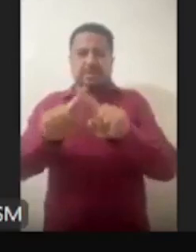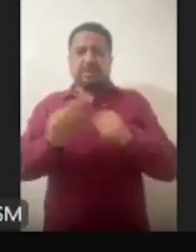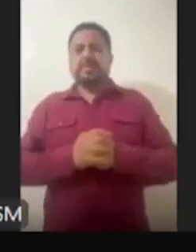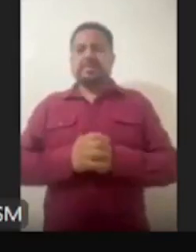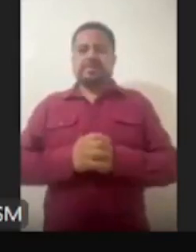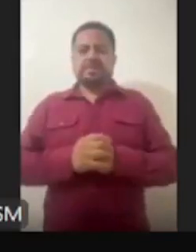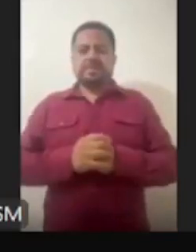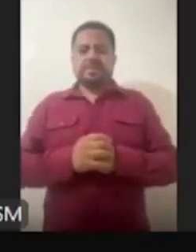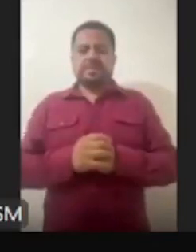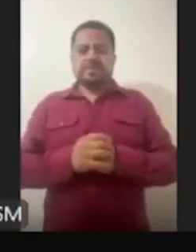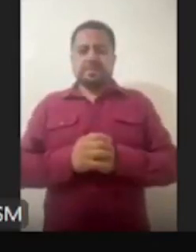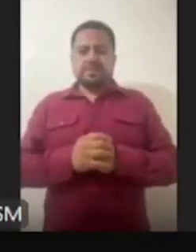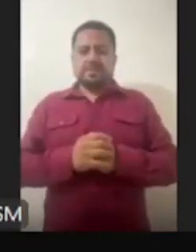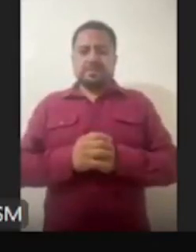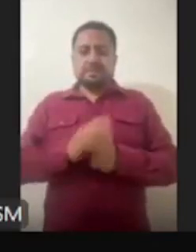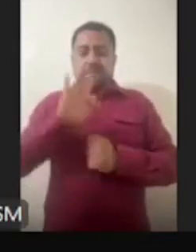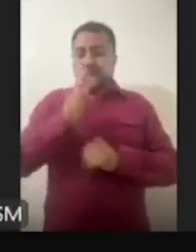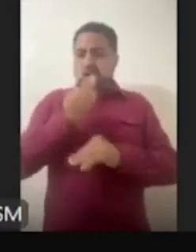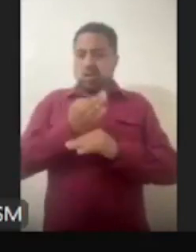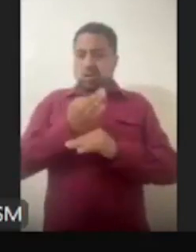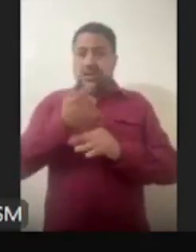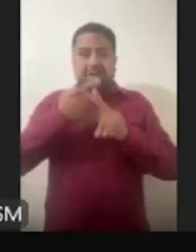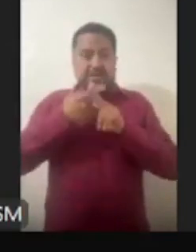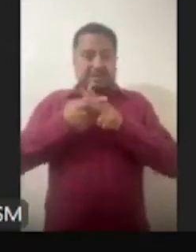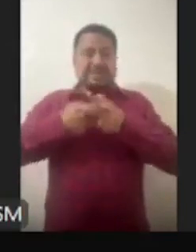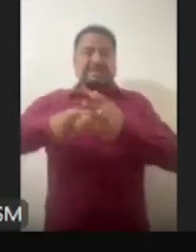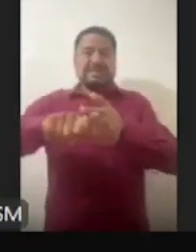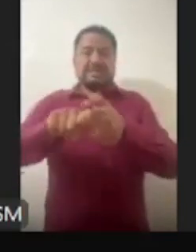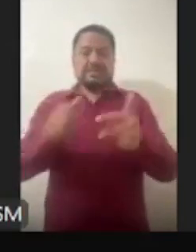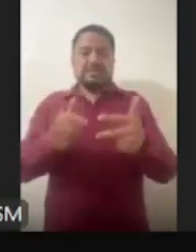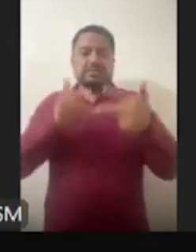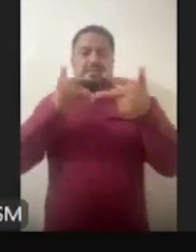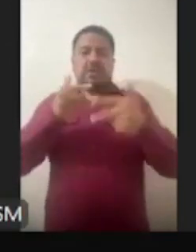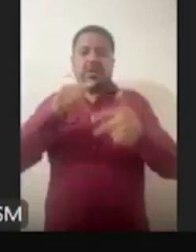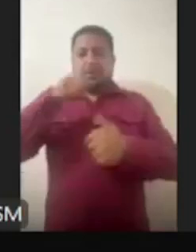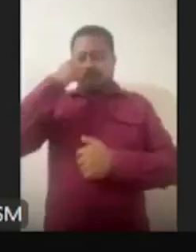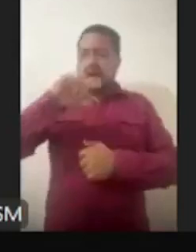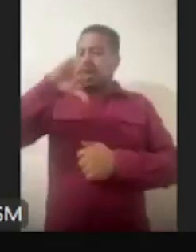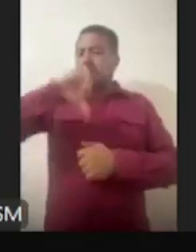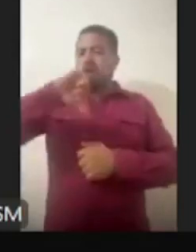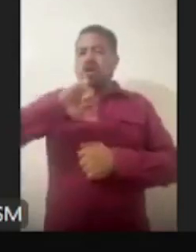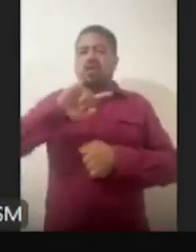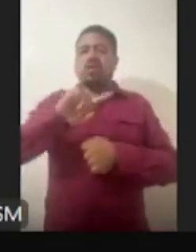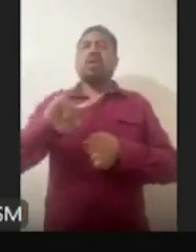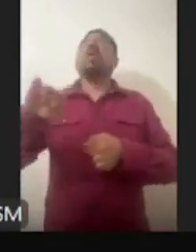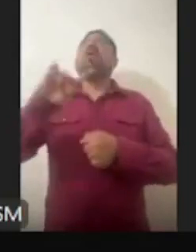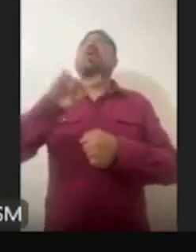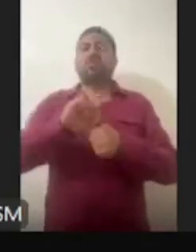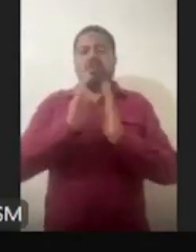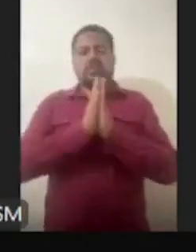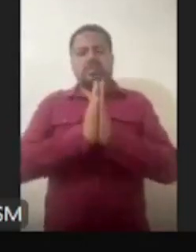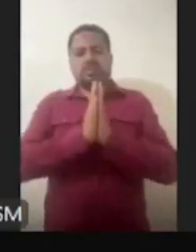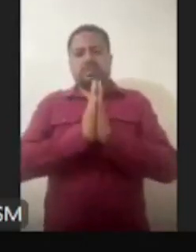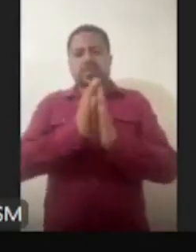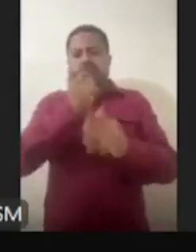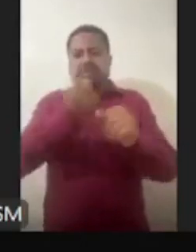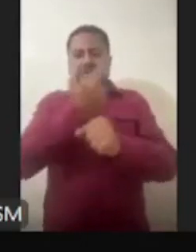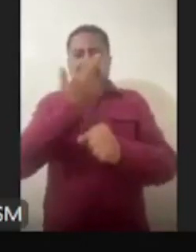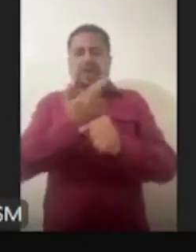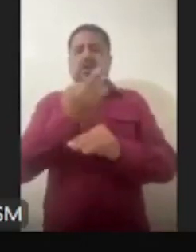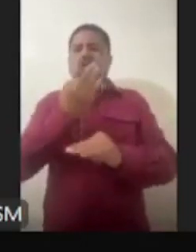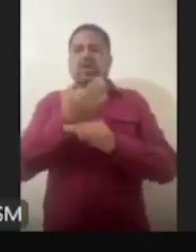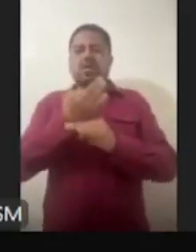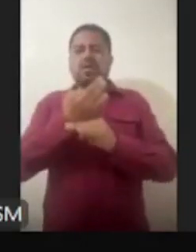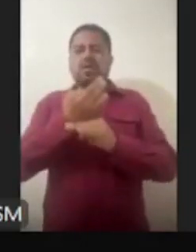A efecto de iniciar la sesión convocada para esta fecha, solicito al secretario proceda a verificar el quórum